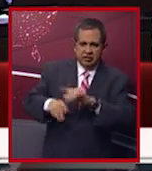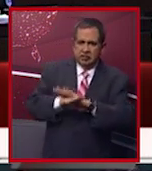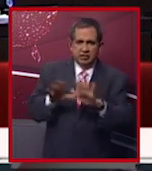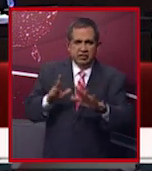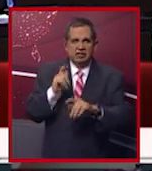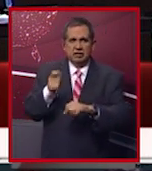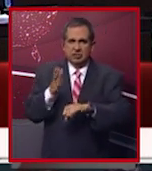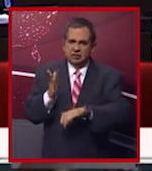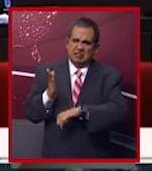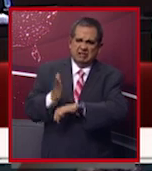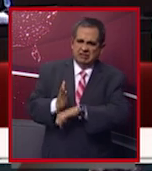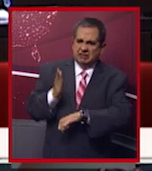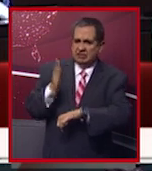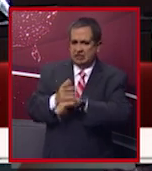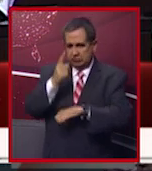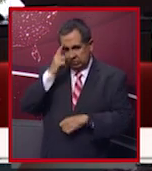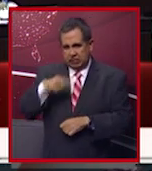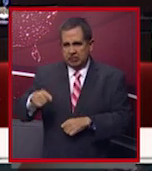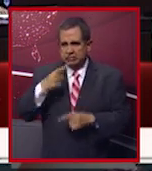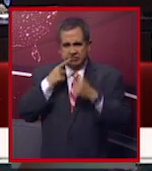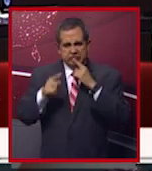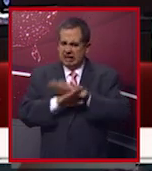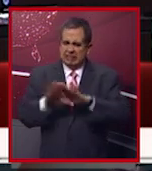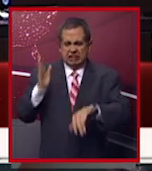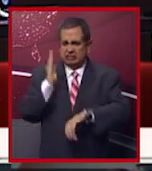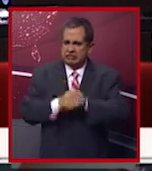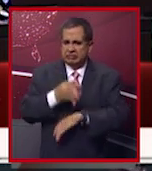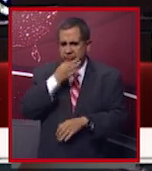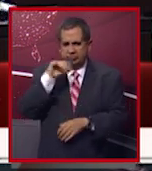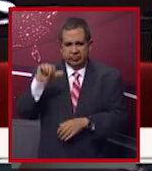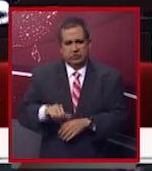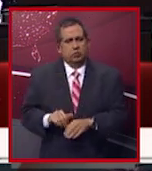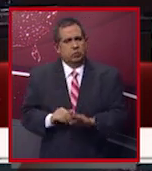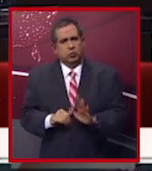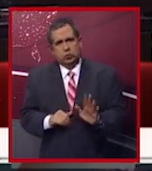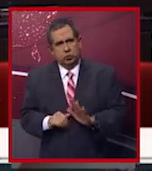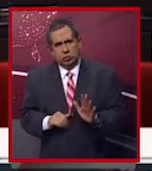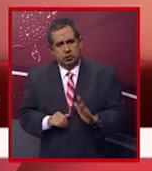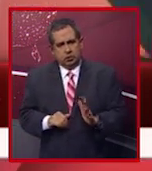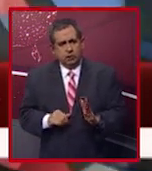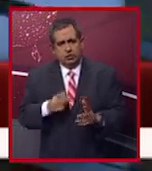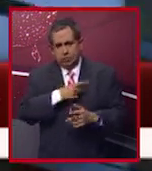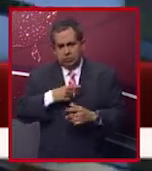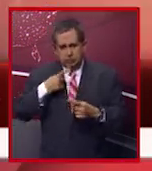de censura o exclusión del debate y la deliberación pública.